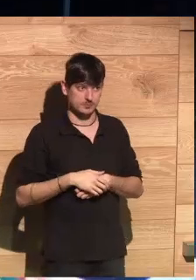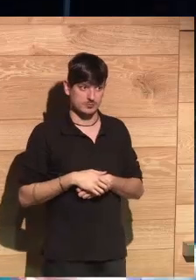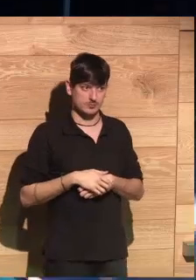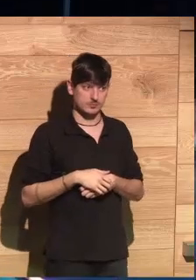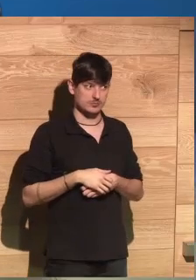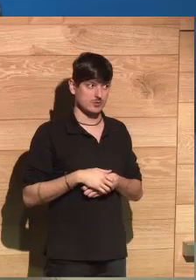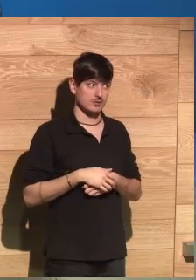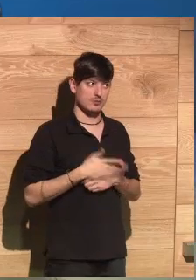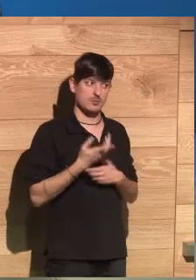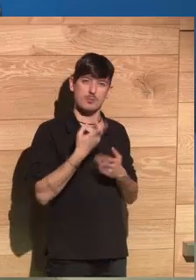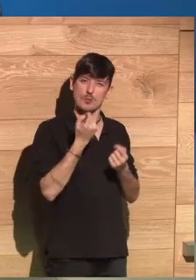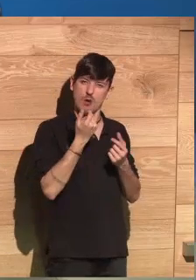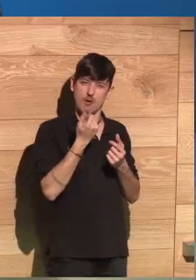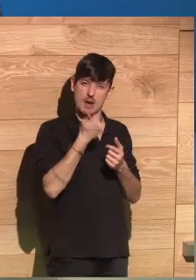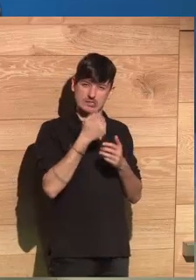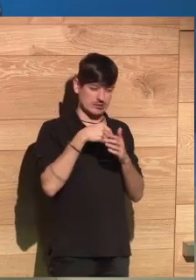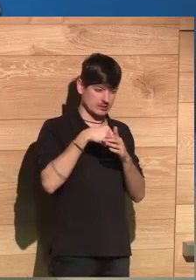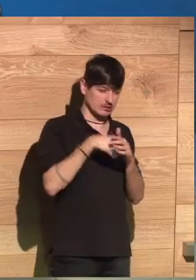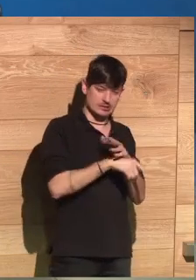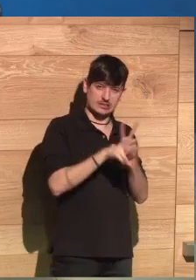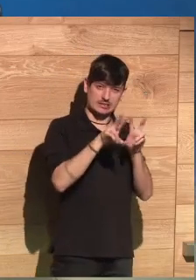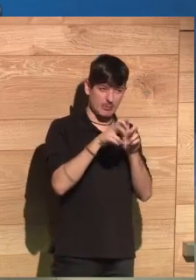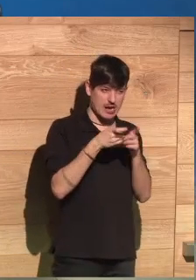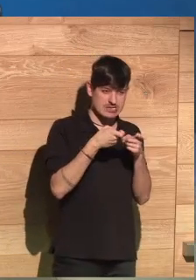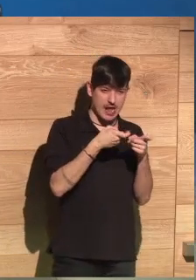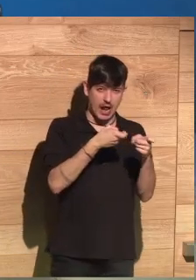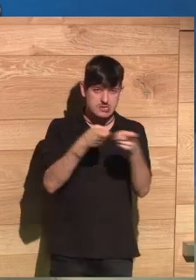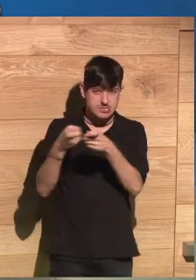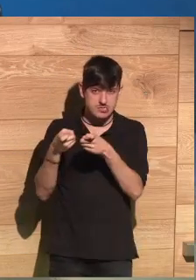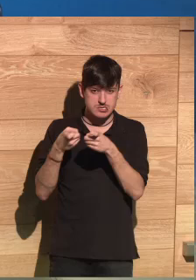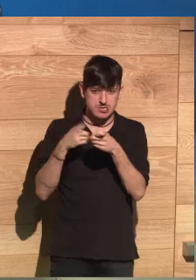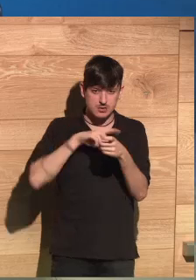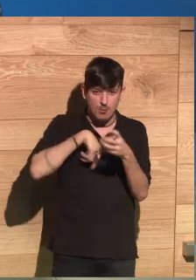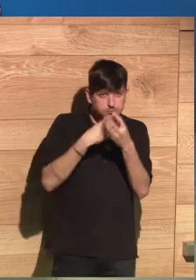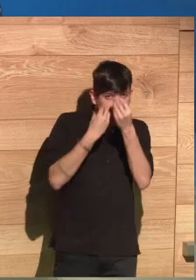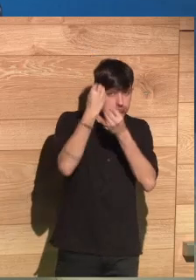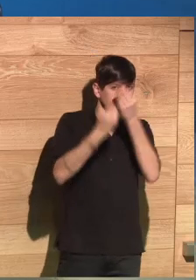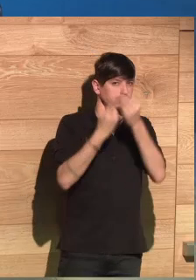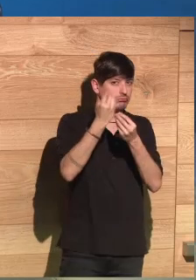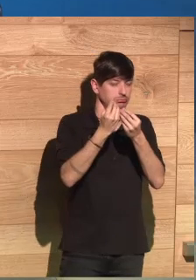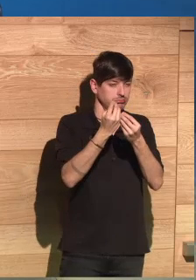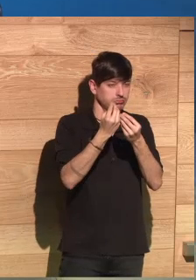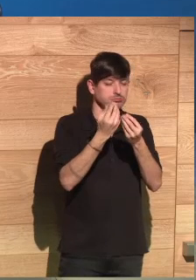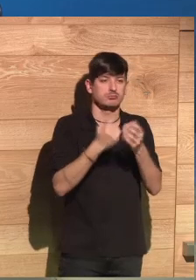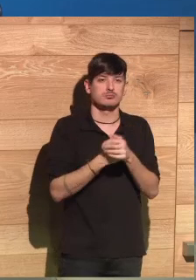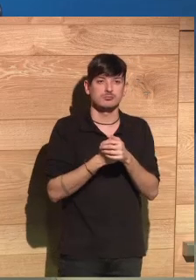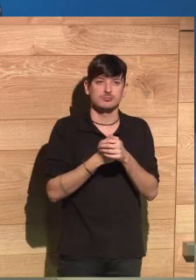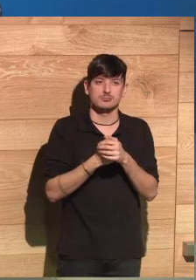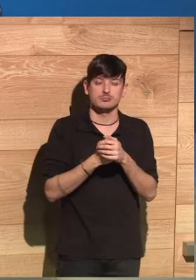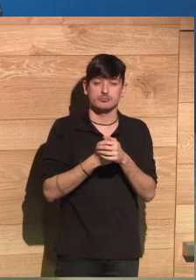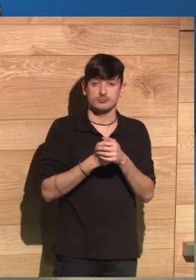poco más en el tema de la guerra y las guerras, ¿no? Y nuestra reflexión sobre ellas,